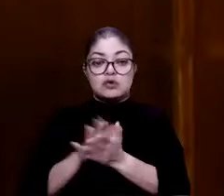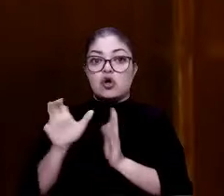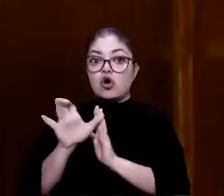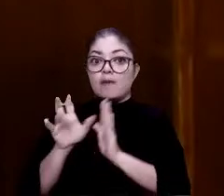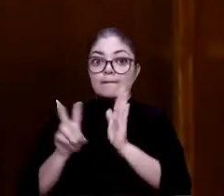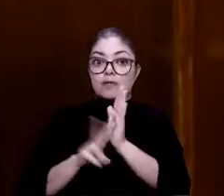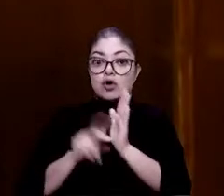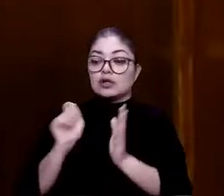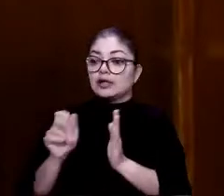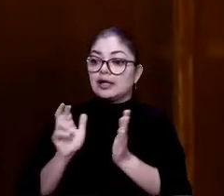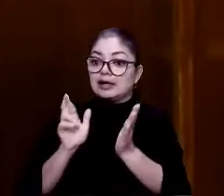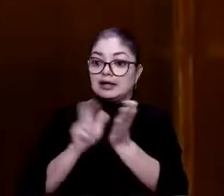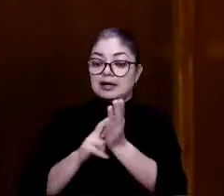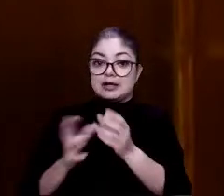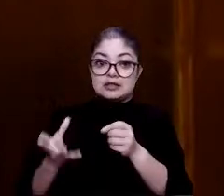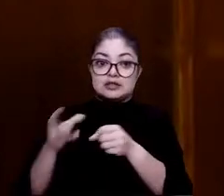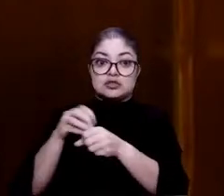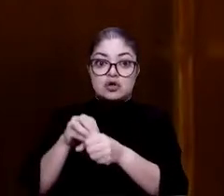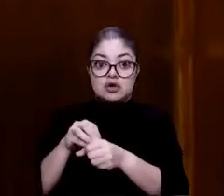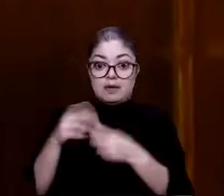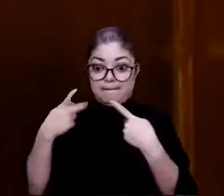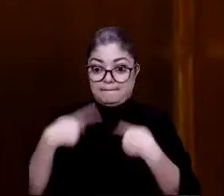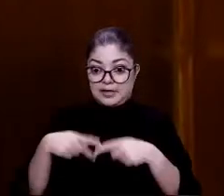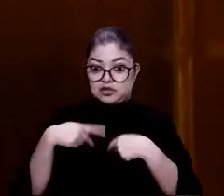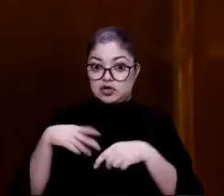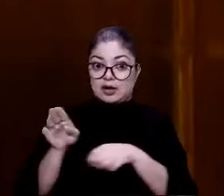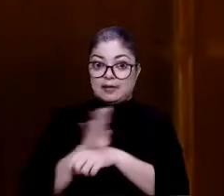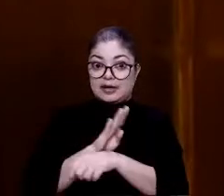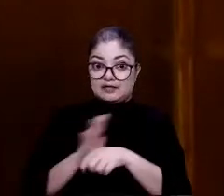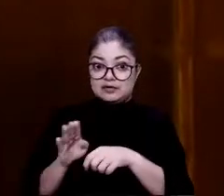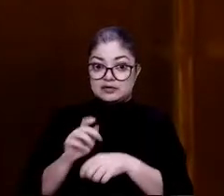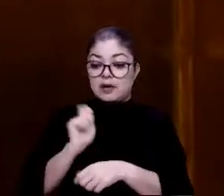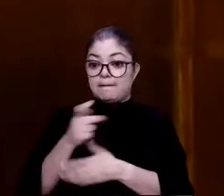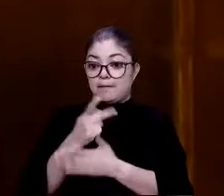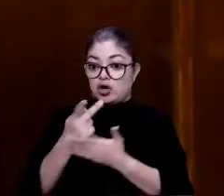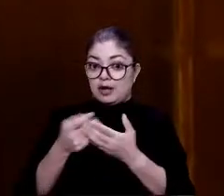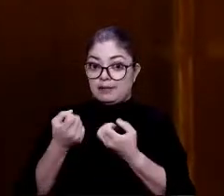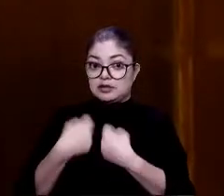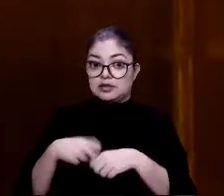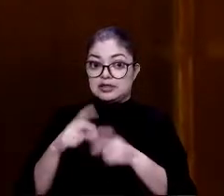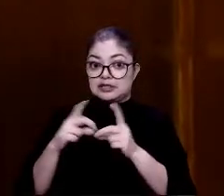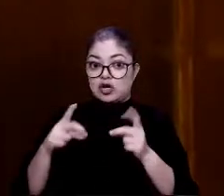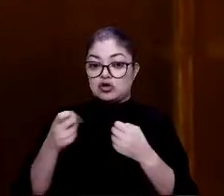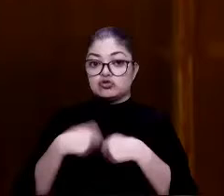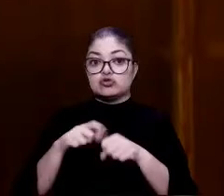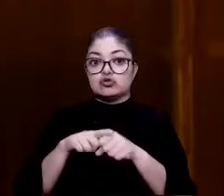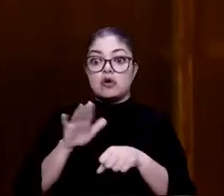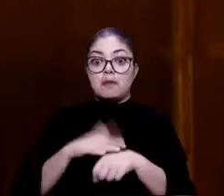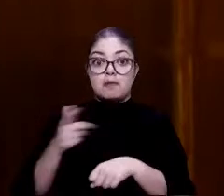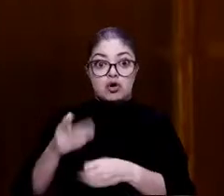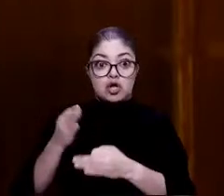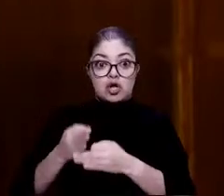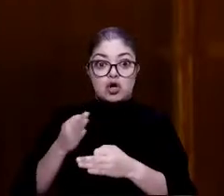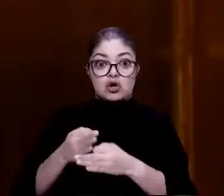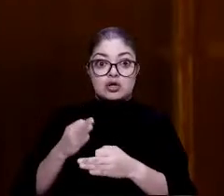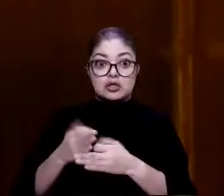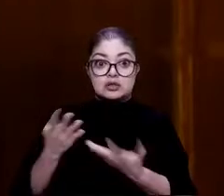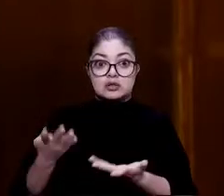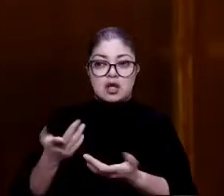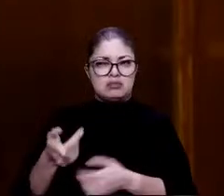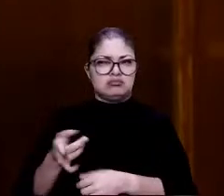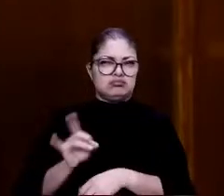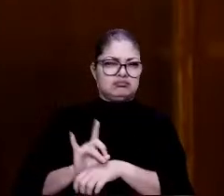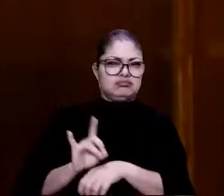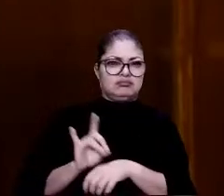de registro o reincorporación de personas beneficiarias de los programas de desarrollo social. Porque las que ha habido hasta la fecha,